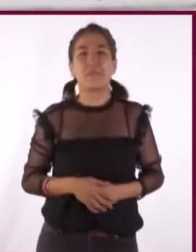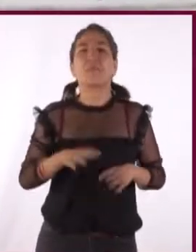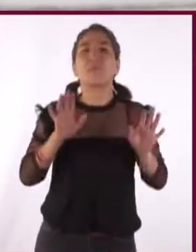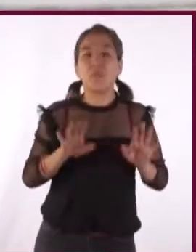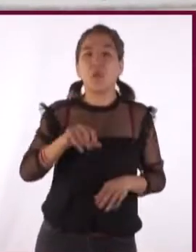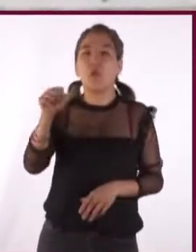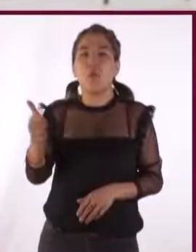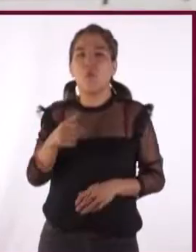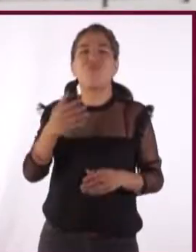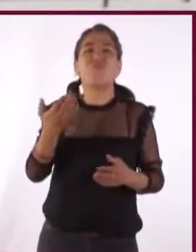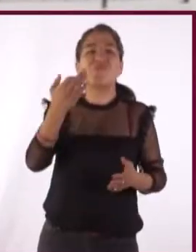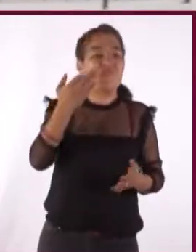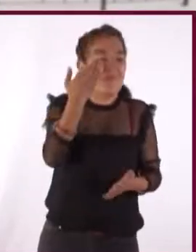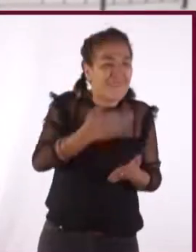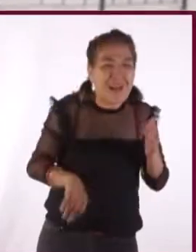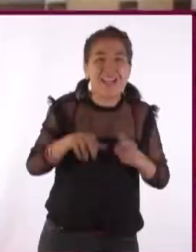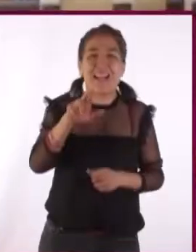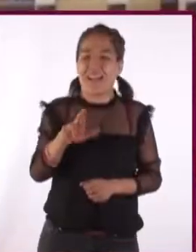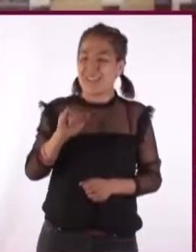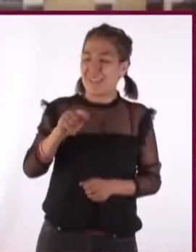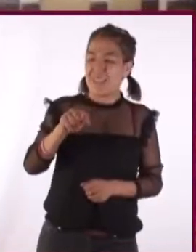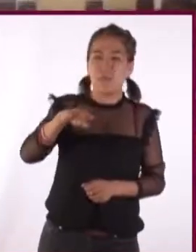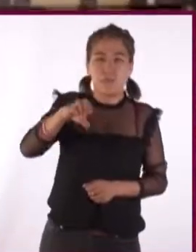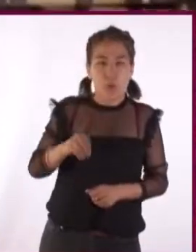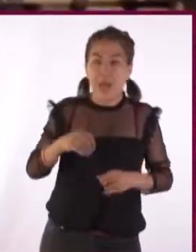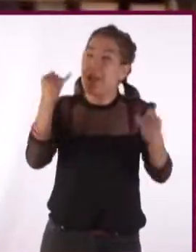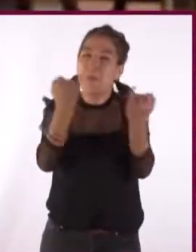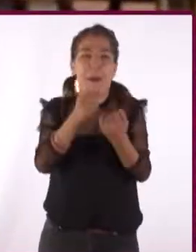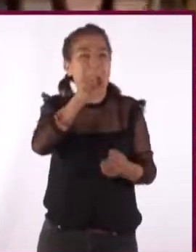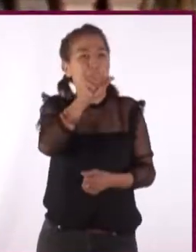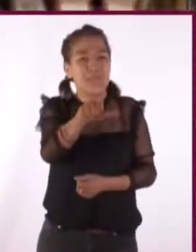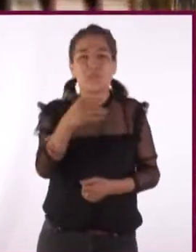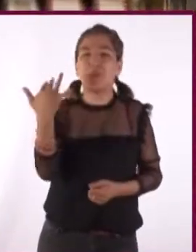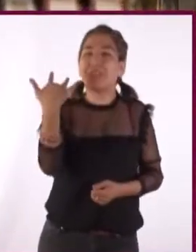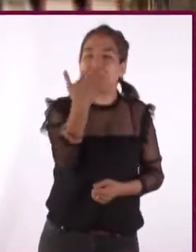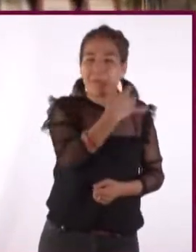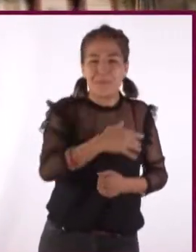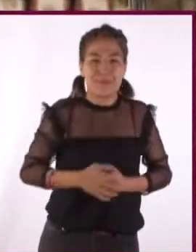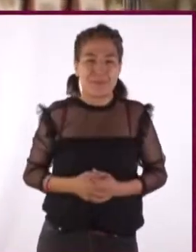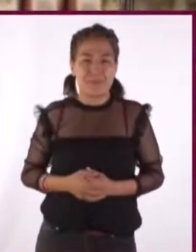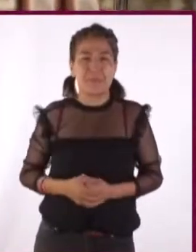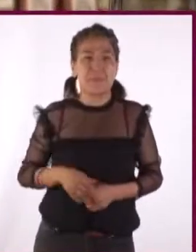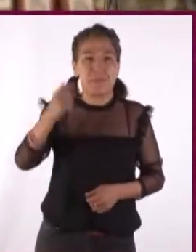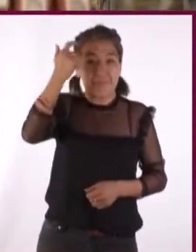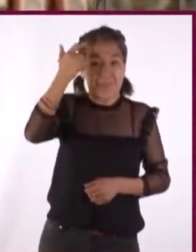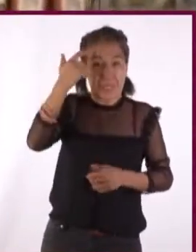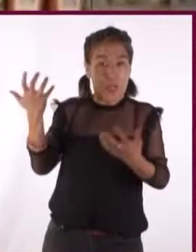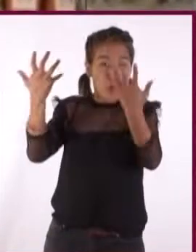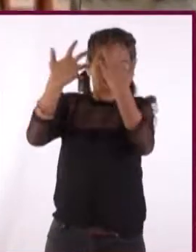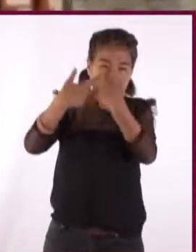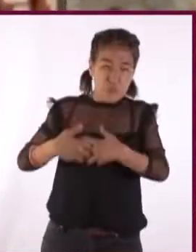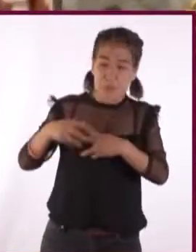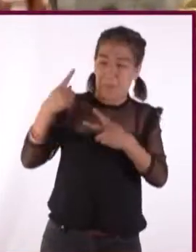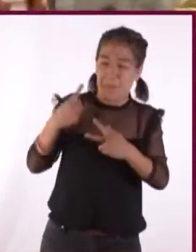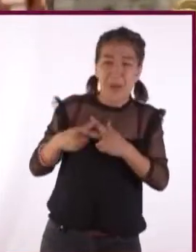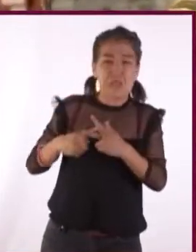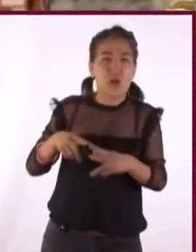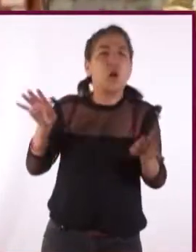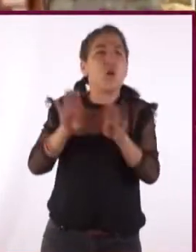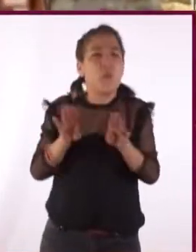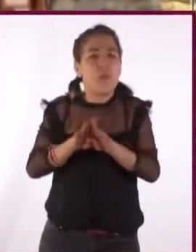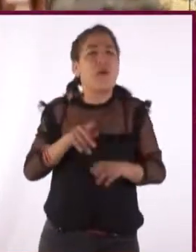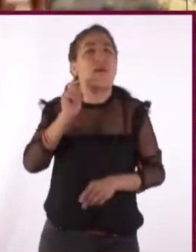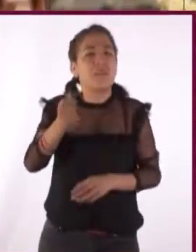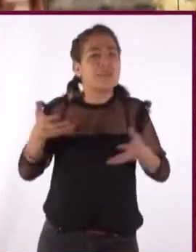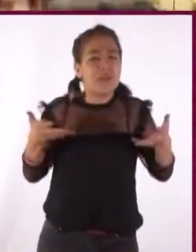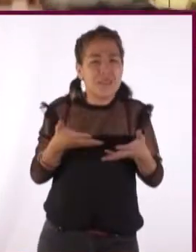desafinado, algo está fuera de ritmo, ¿no? Lo mismo con los sabores, ¿no? No es que el cerebro haga matemáticas y se